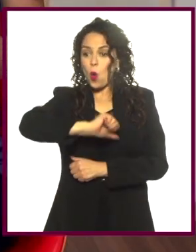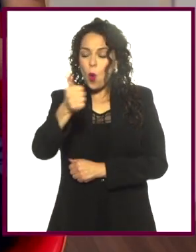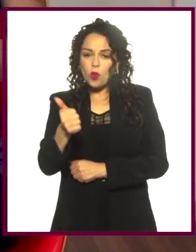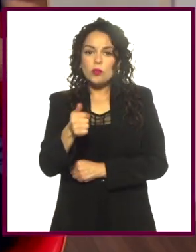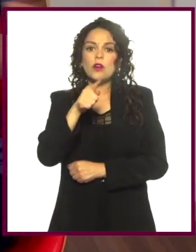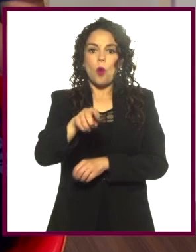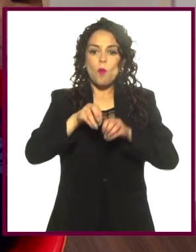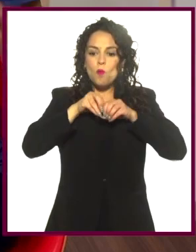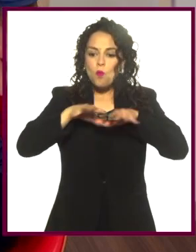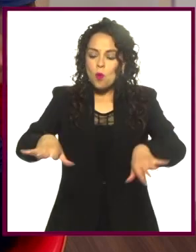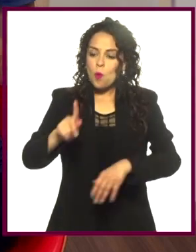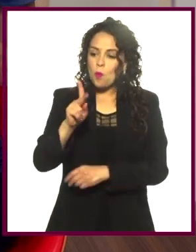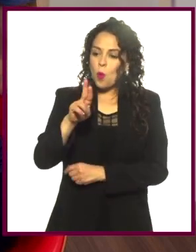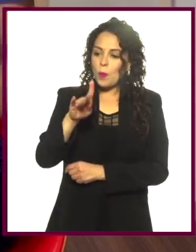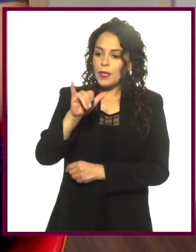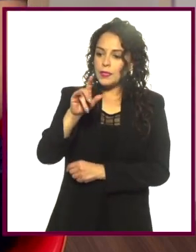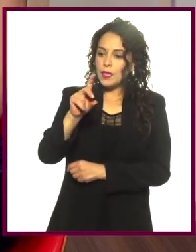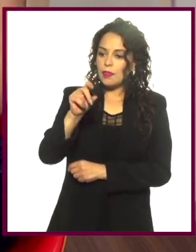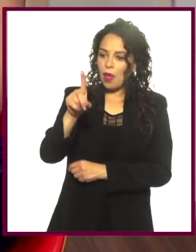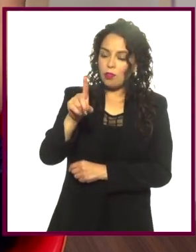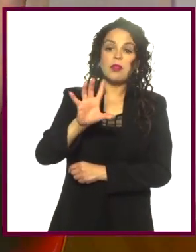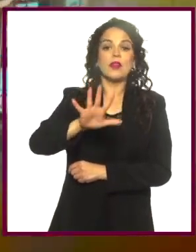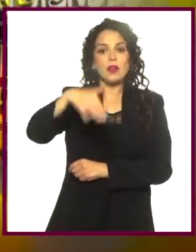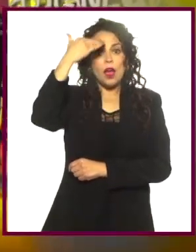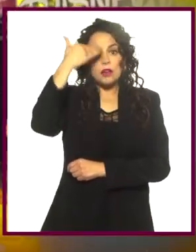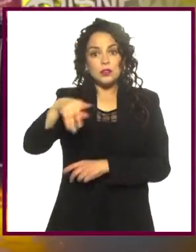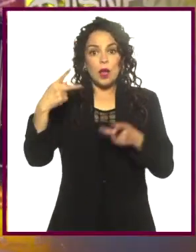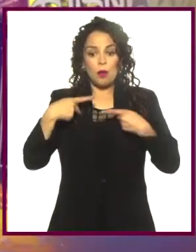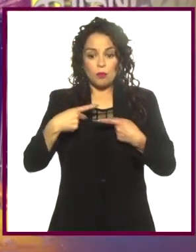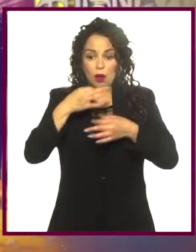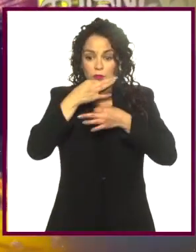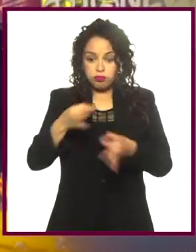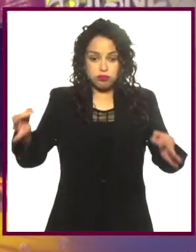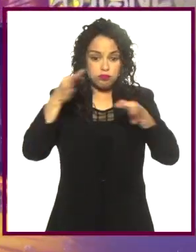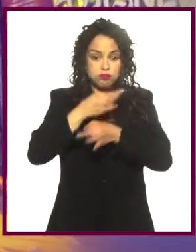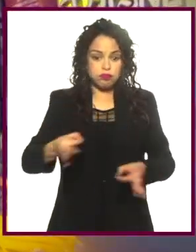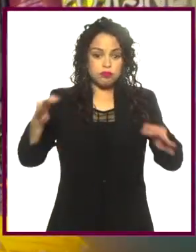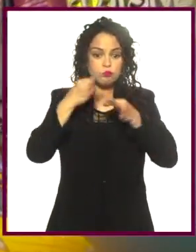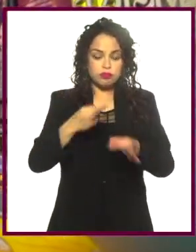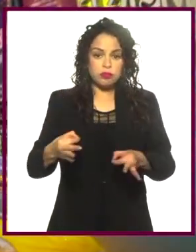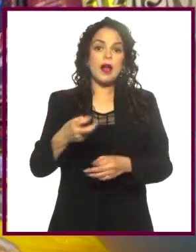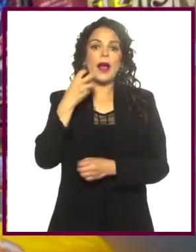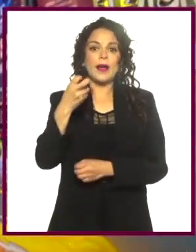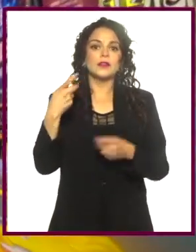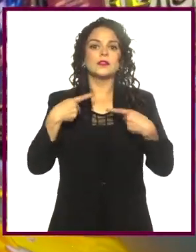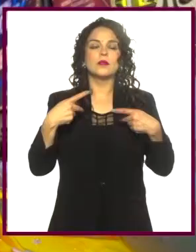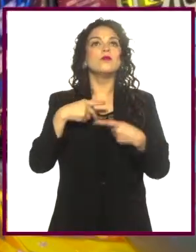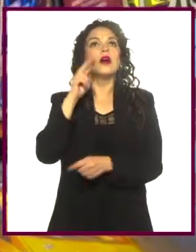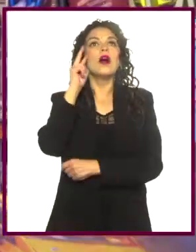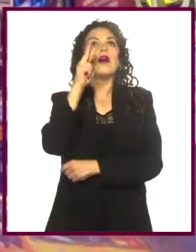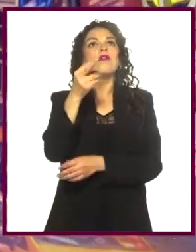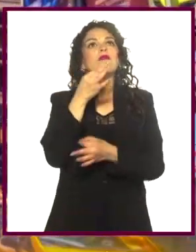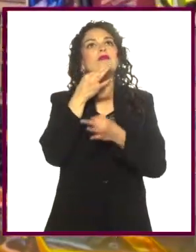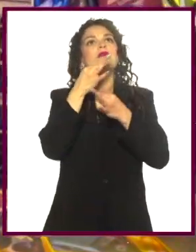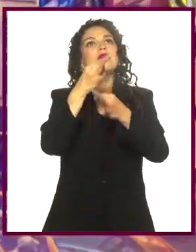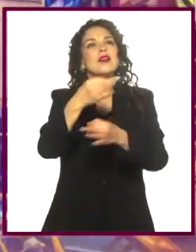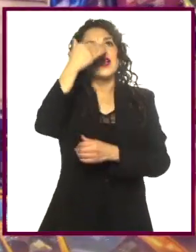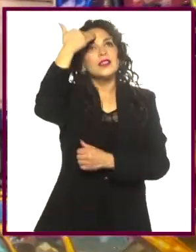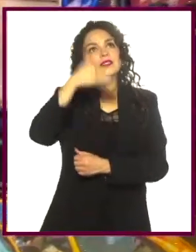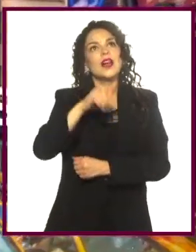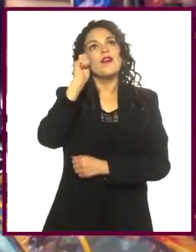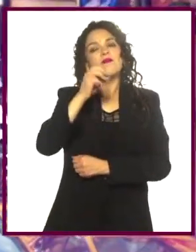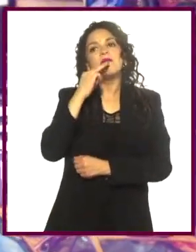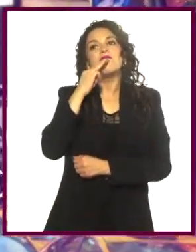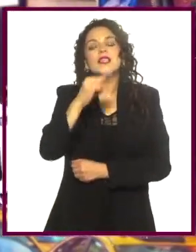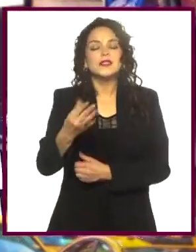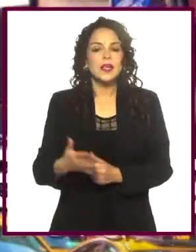fuente de ingresos de un medio masivo, sabiendo que los anunciantes son quienes influyen en el tipo de mensajes que se dará a la audiencia. Sin ir